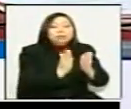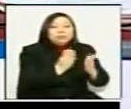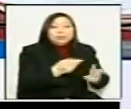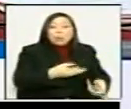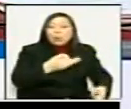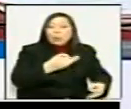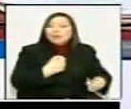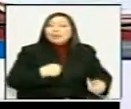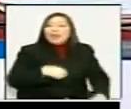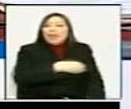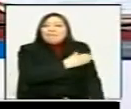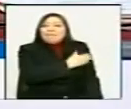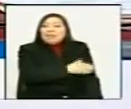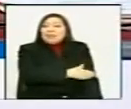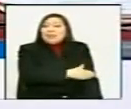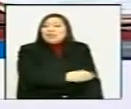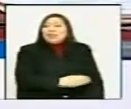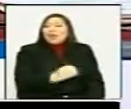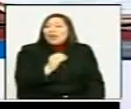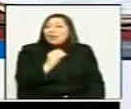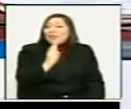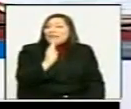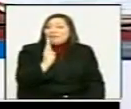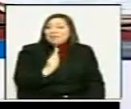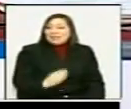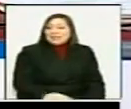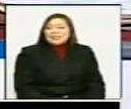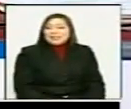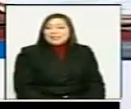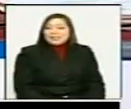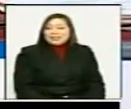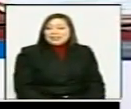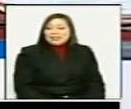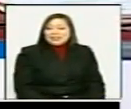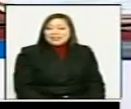que favorecen a Odebrecht, y